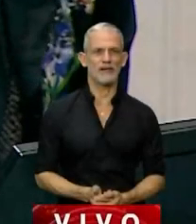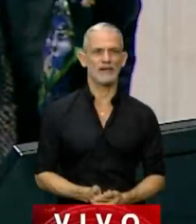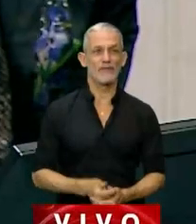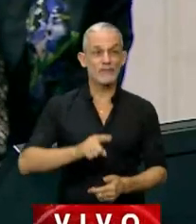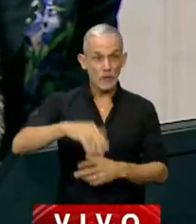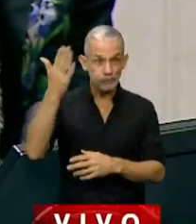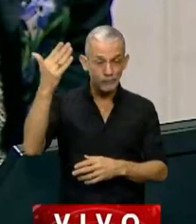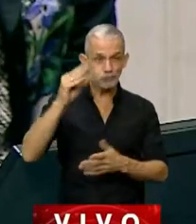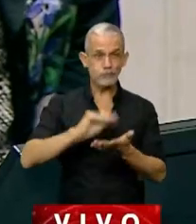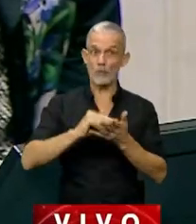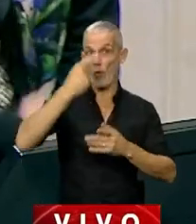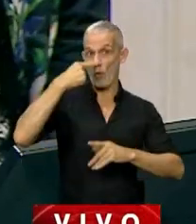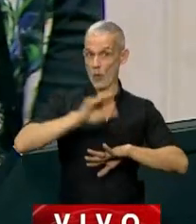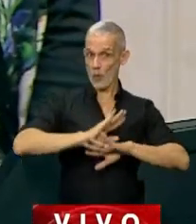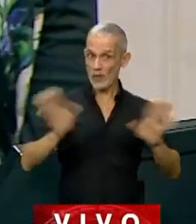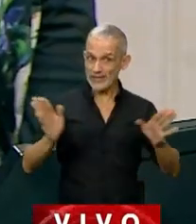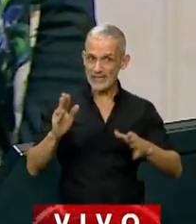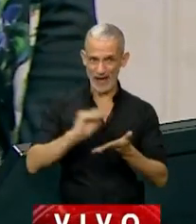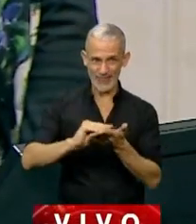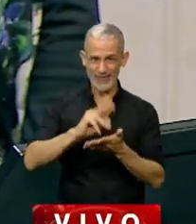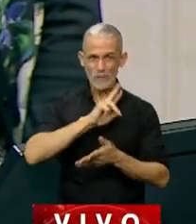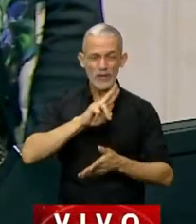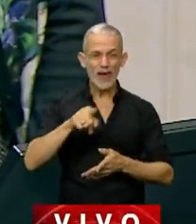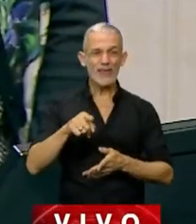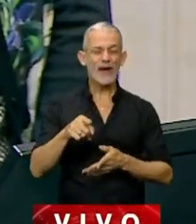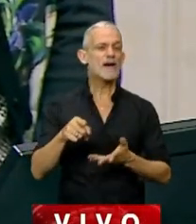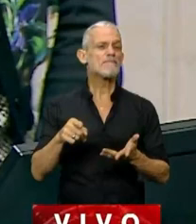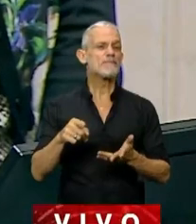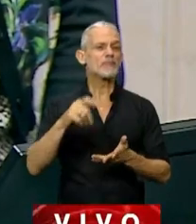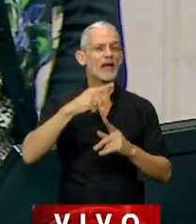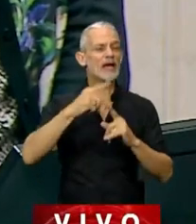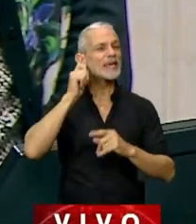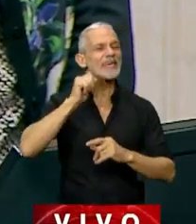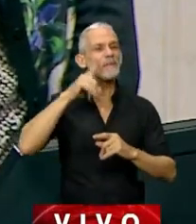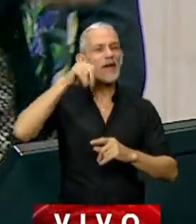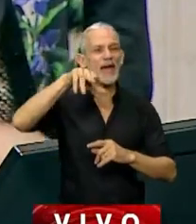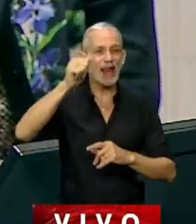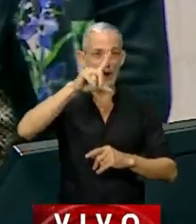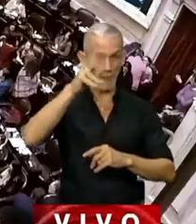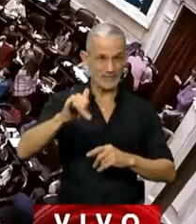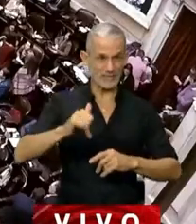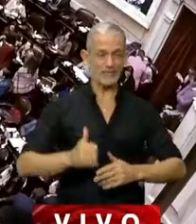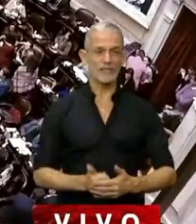en el uso de la palabra. Y como última oradora, la diputada Jimena López.